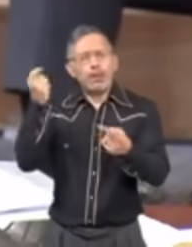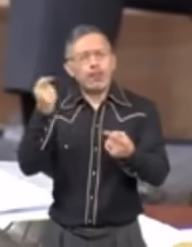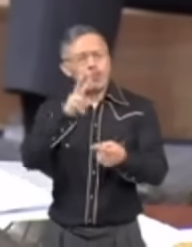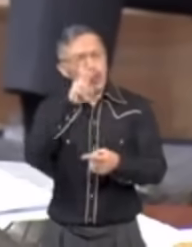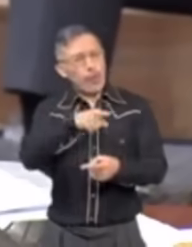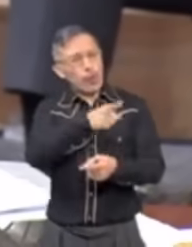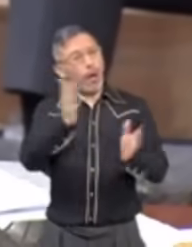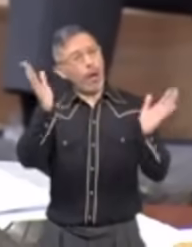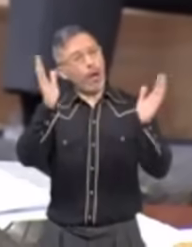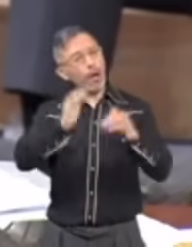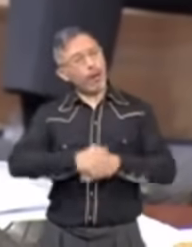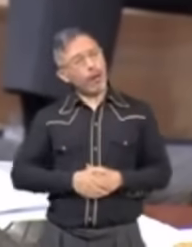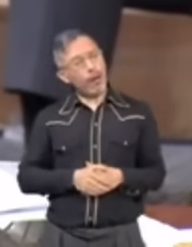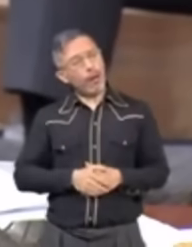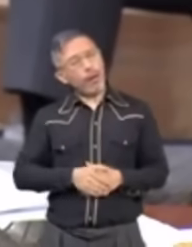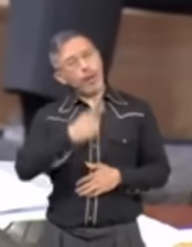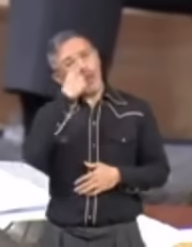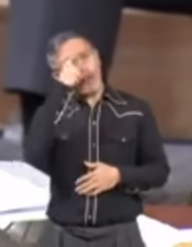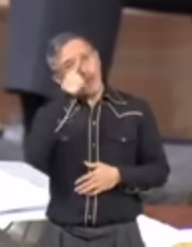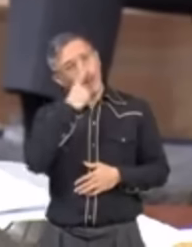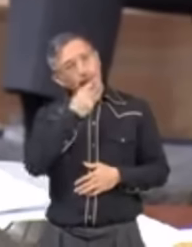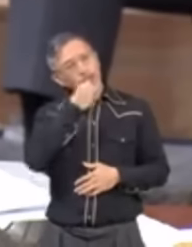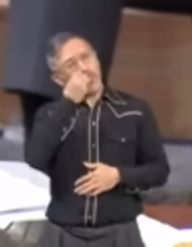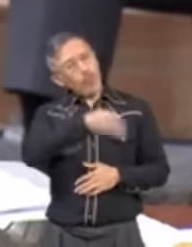Mira qué bonita autoridad moral.